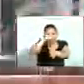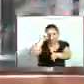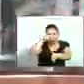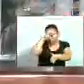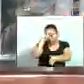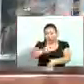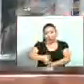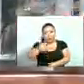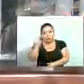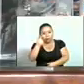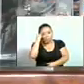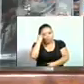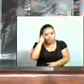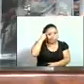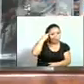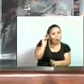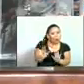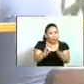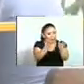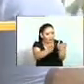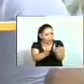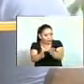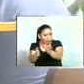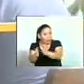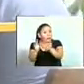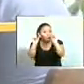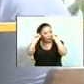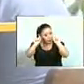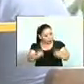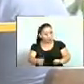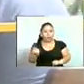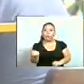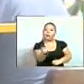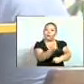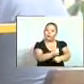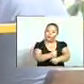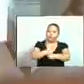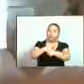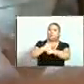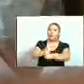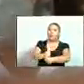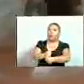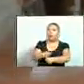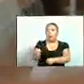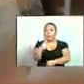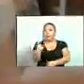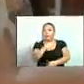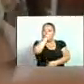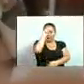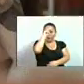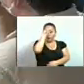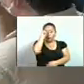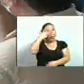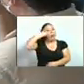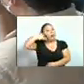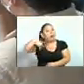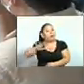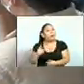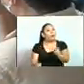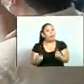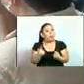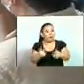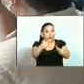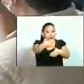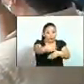tuvieron que intensificar las medidas para garantizar la seguridad de los clientes y colaboradores, por ejemplo con